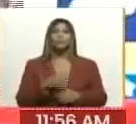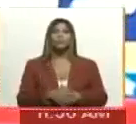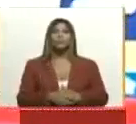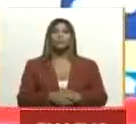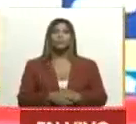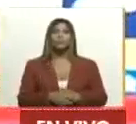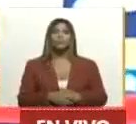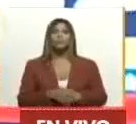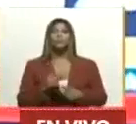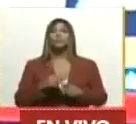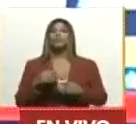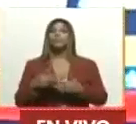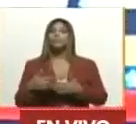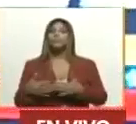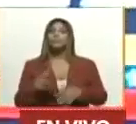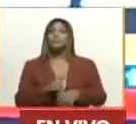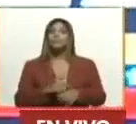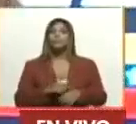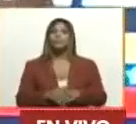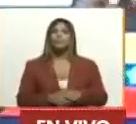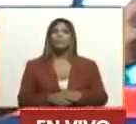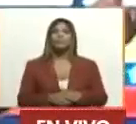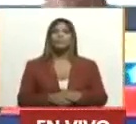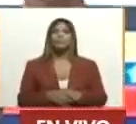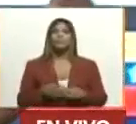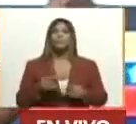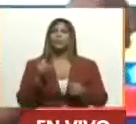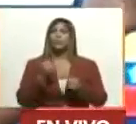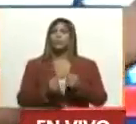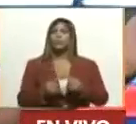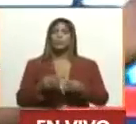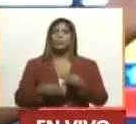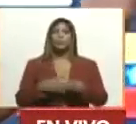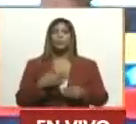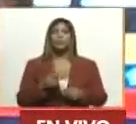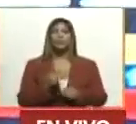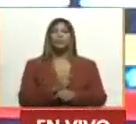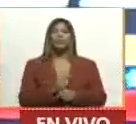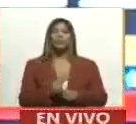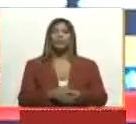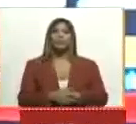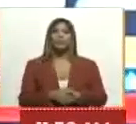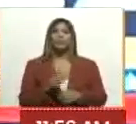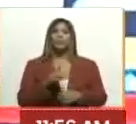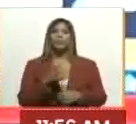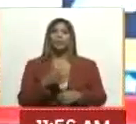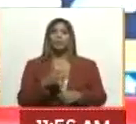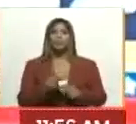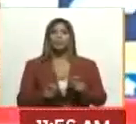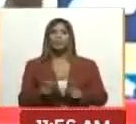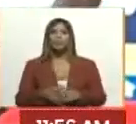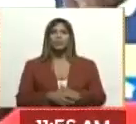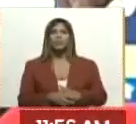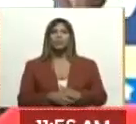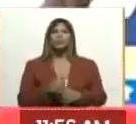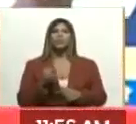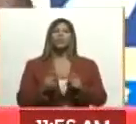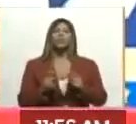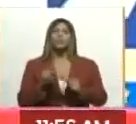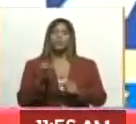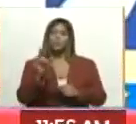en ambos casos, la víctima última de todo este entramado no es la persona. La persona es un